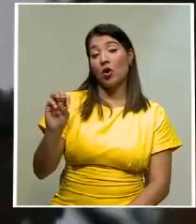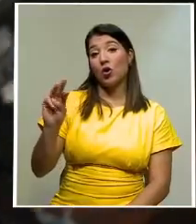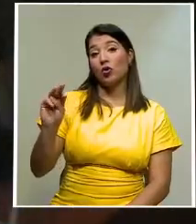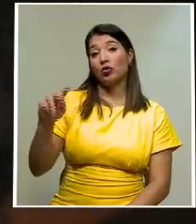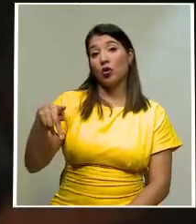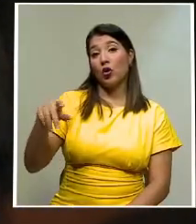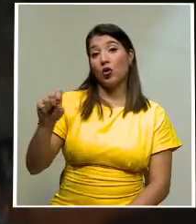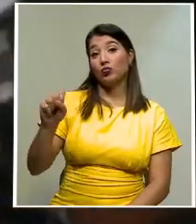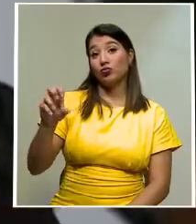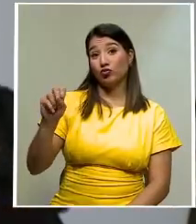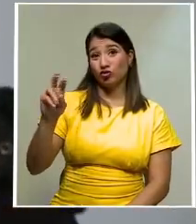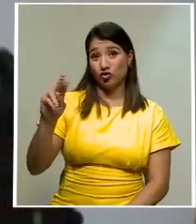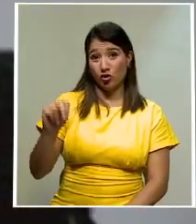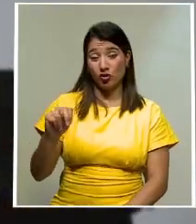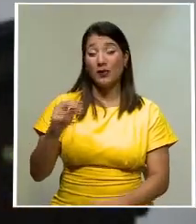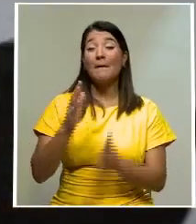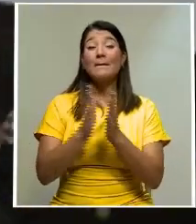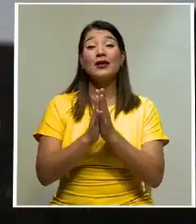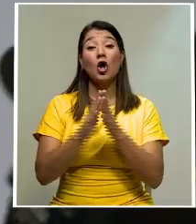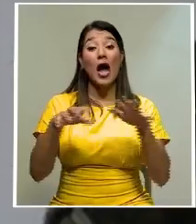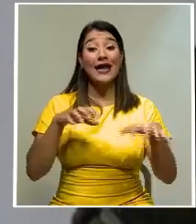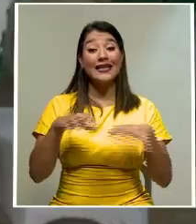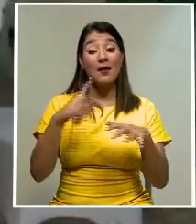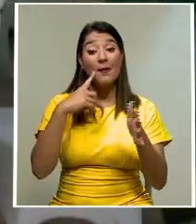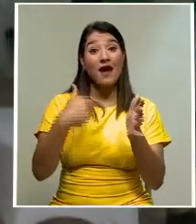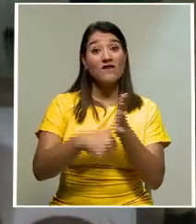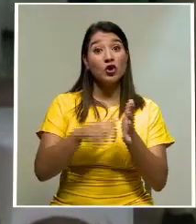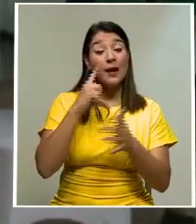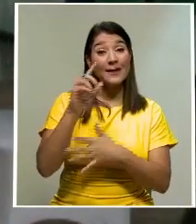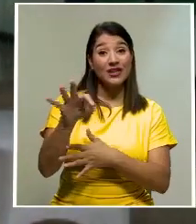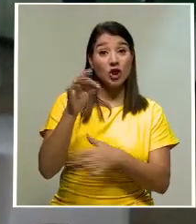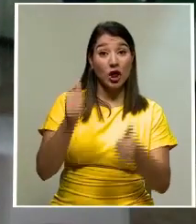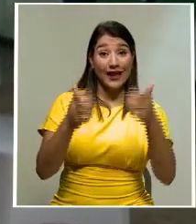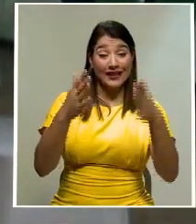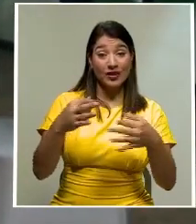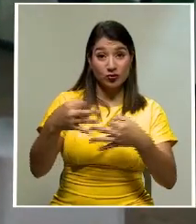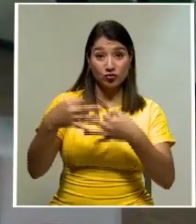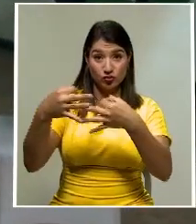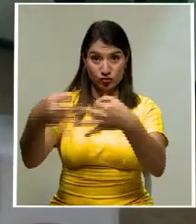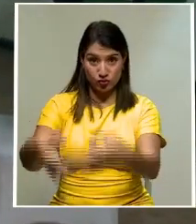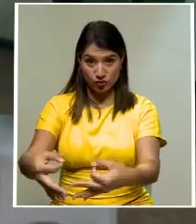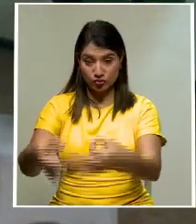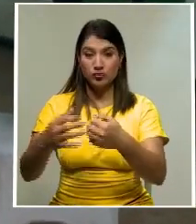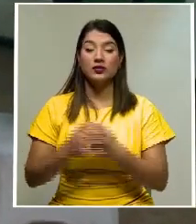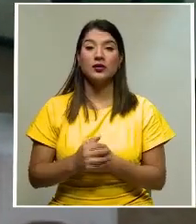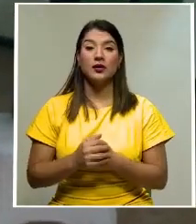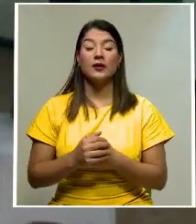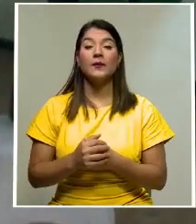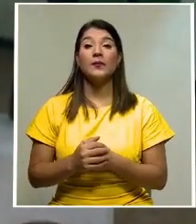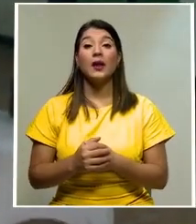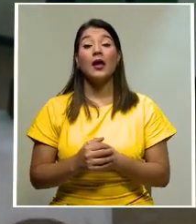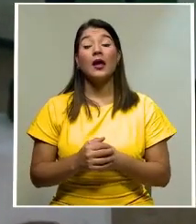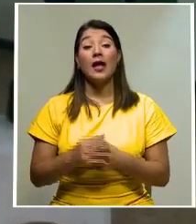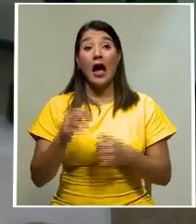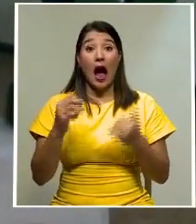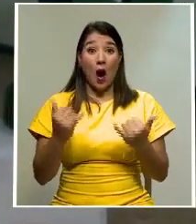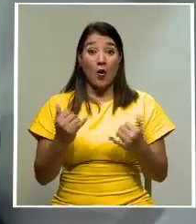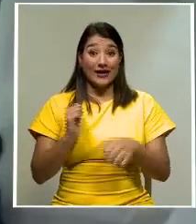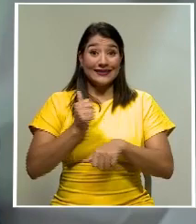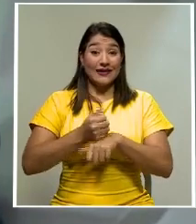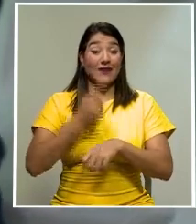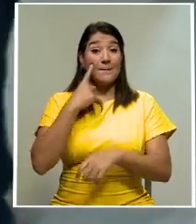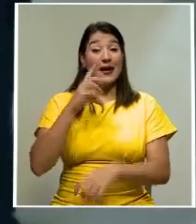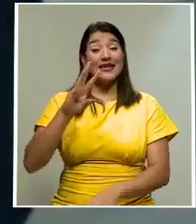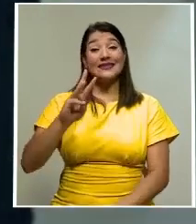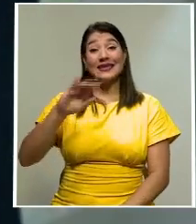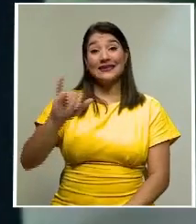hospitales desde el pasado 4 de mayo al Tribunal Interno del partido, para postergar la convención interna programada para el 6 de